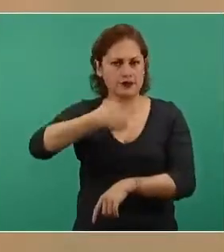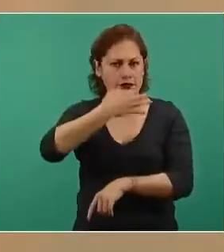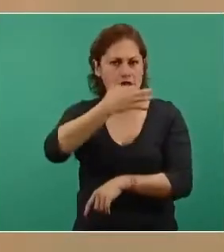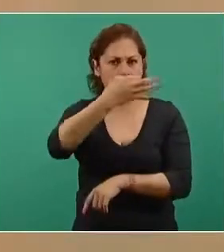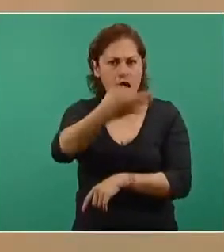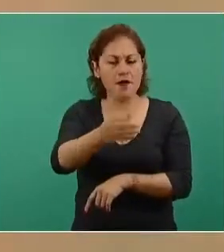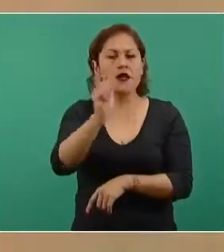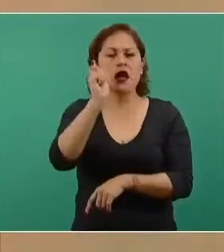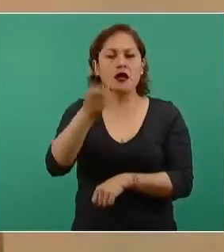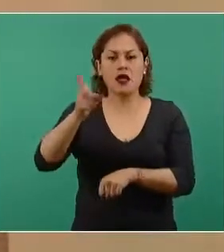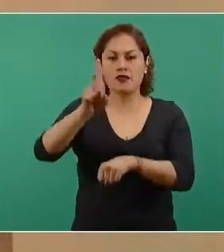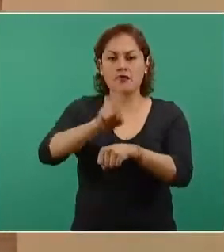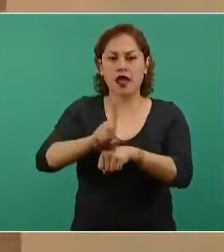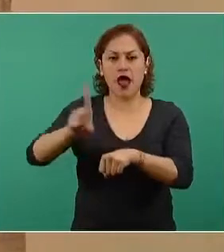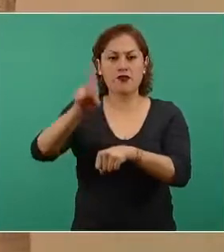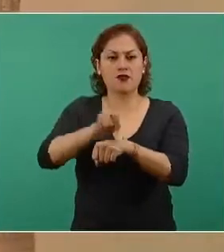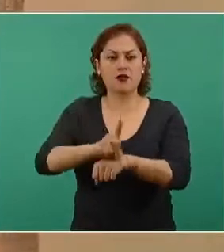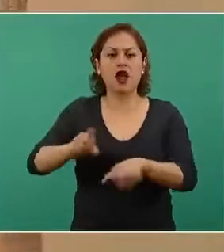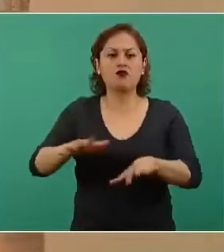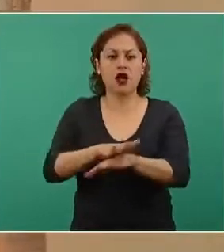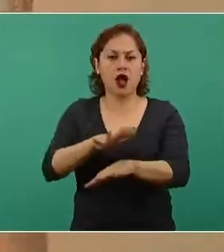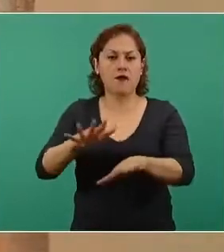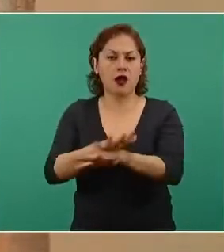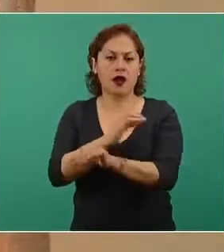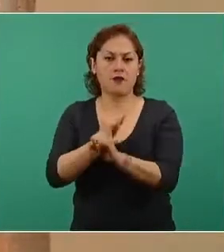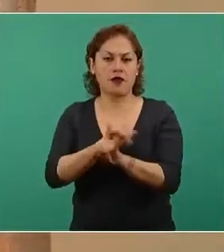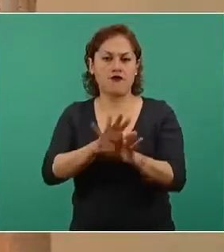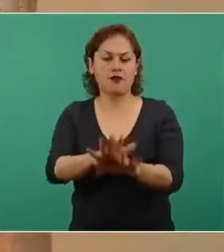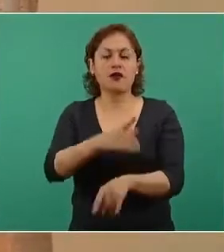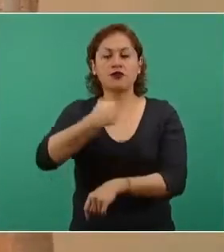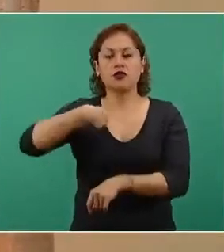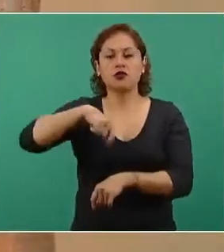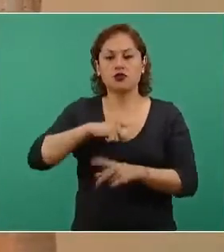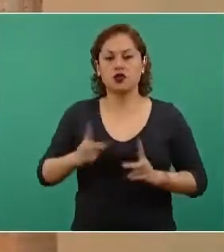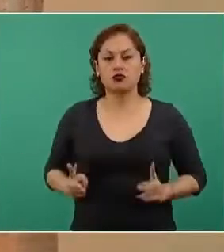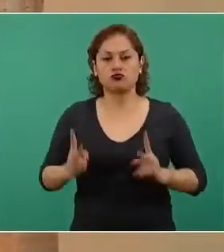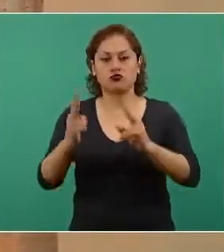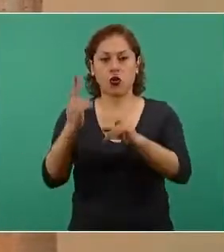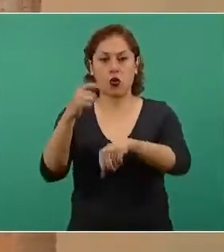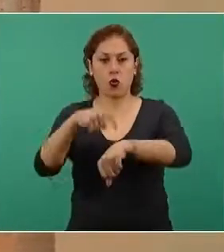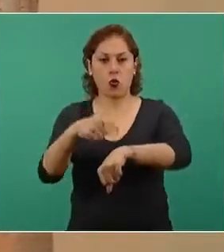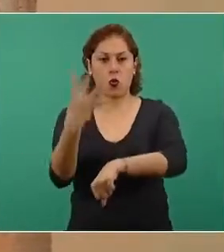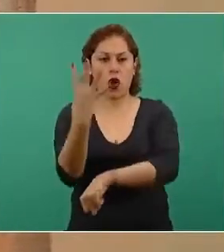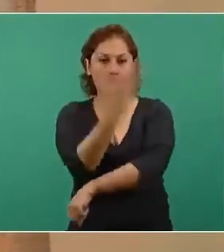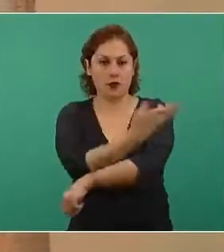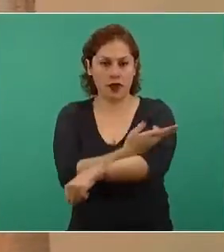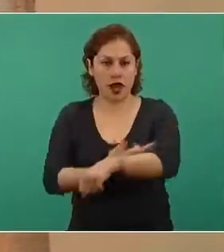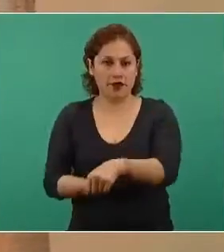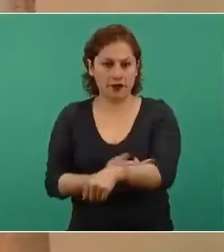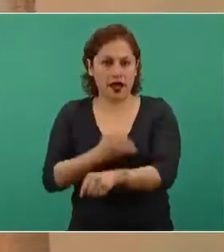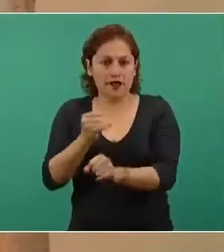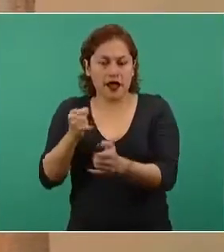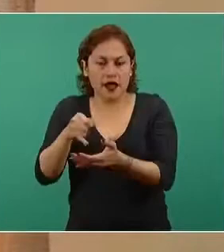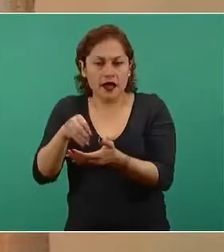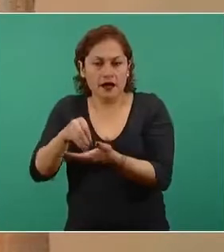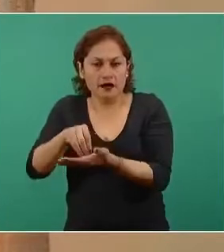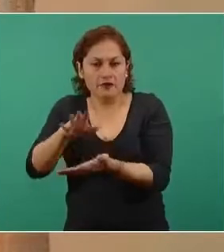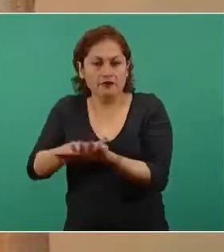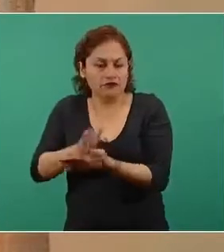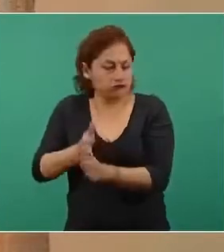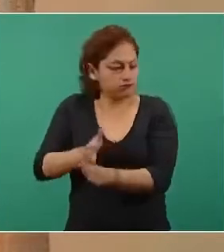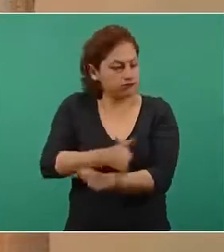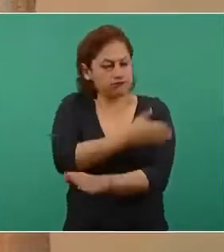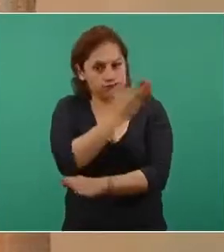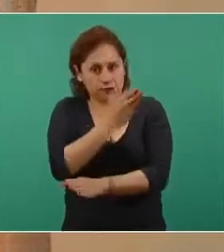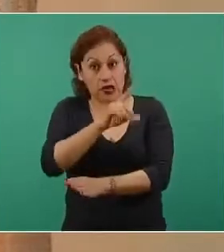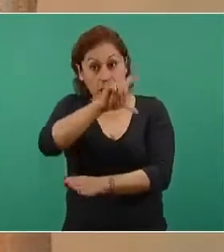se actualiza diariamente y generamos un corte de información a las 4 de la tarde, por lo tanto, la información que se genera después de las 4 de la